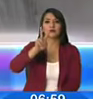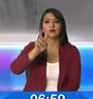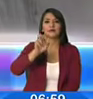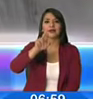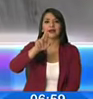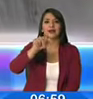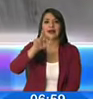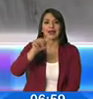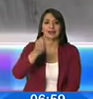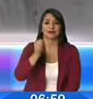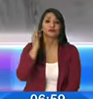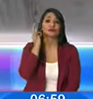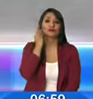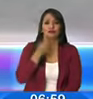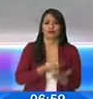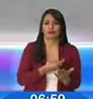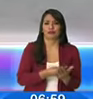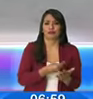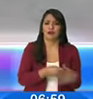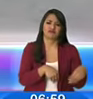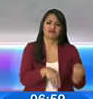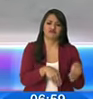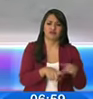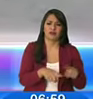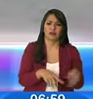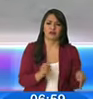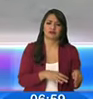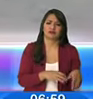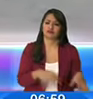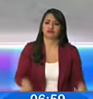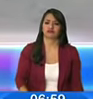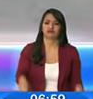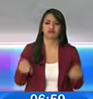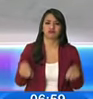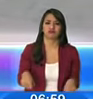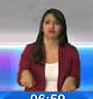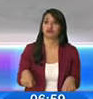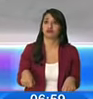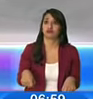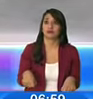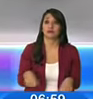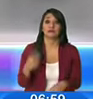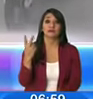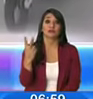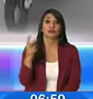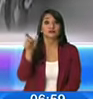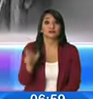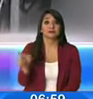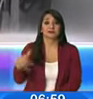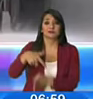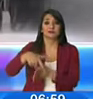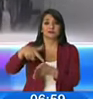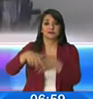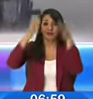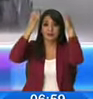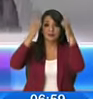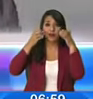de comprar para preparar el almuerzo. Y de repente aparecen dos sujetos en una motocicleta y con